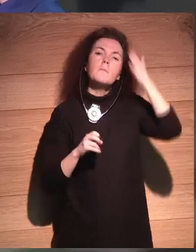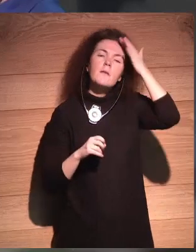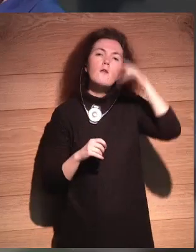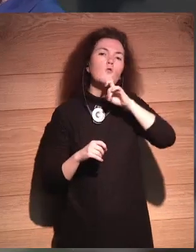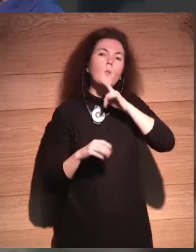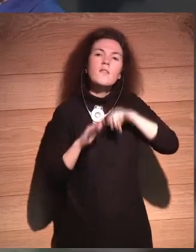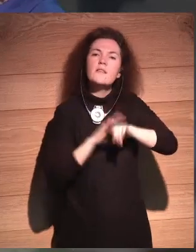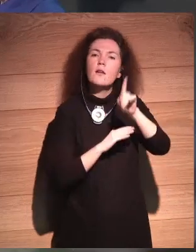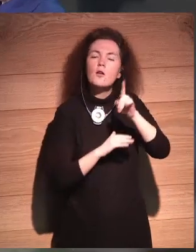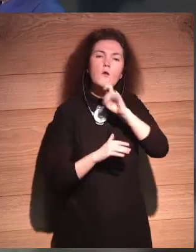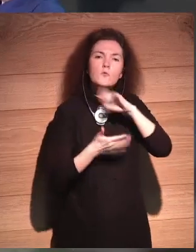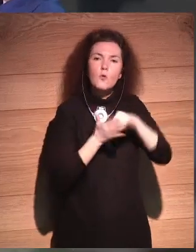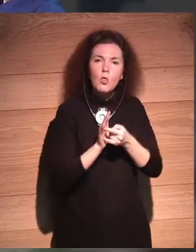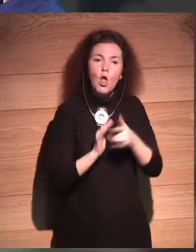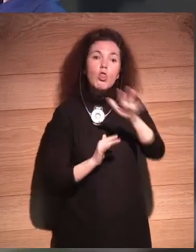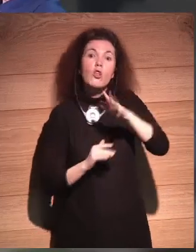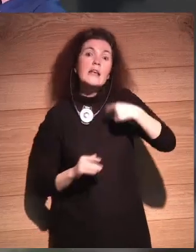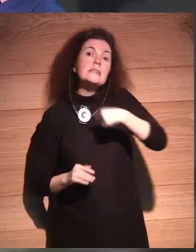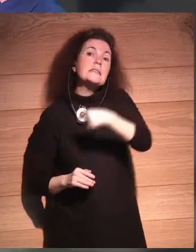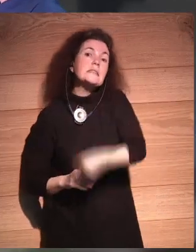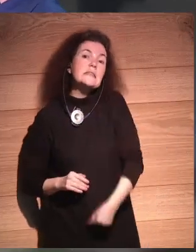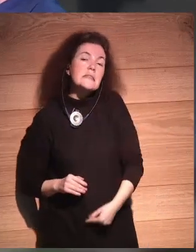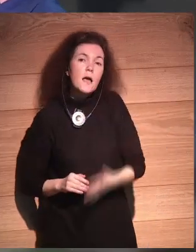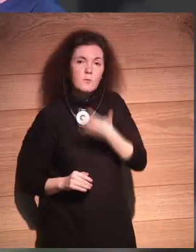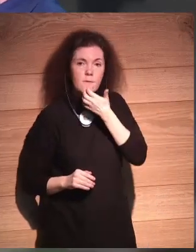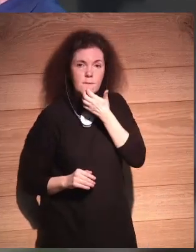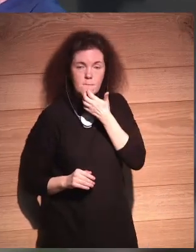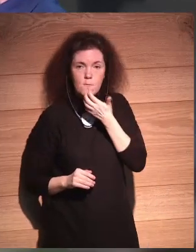desarrollar esto en sitios como en China.